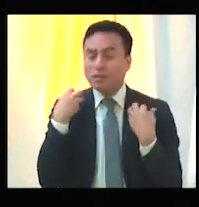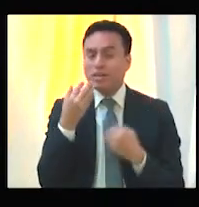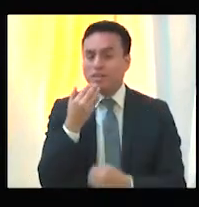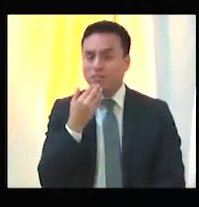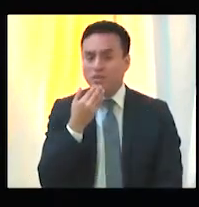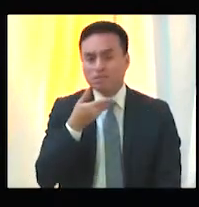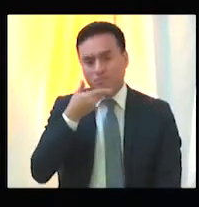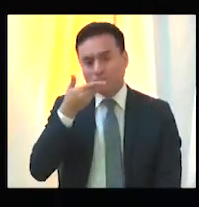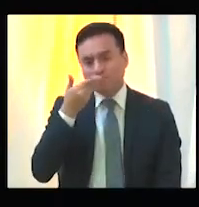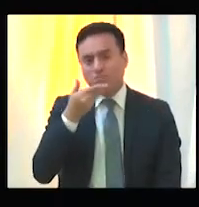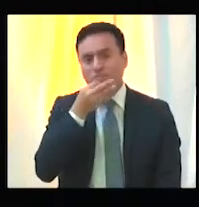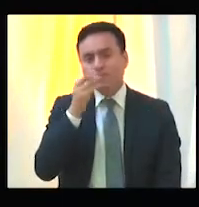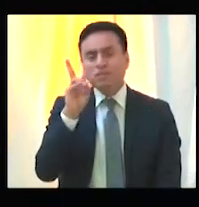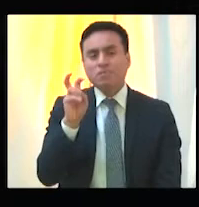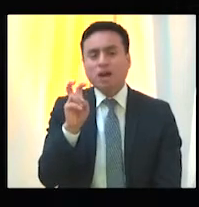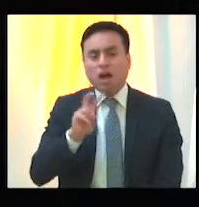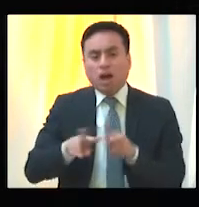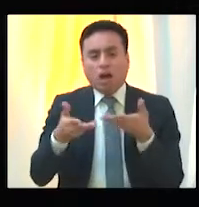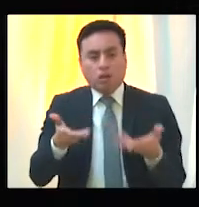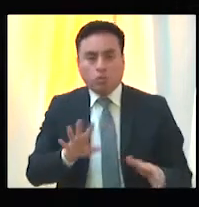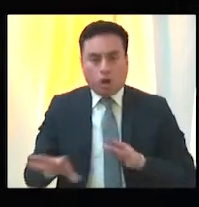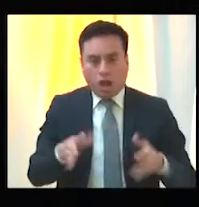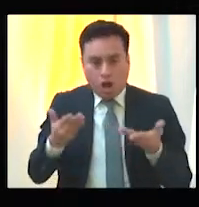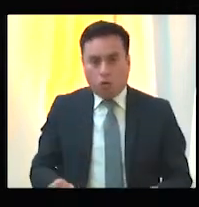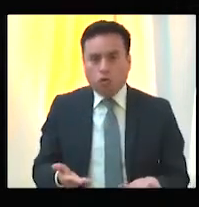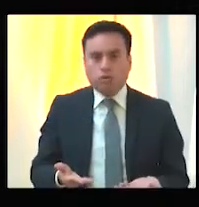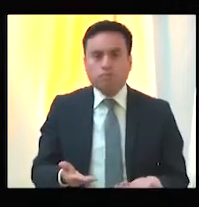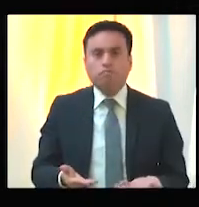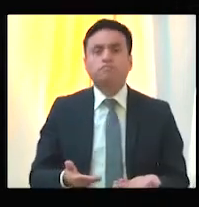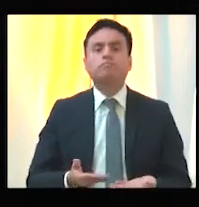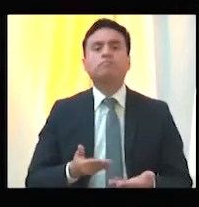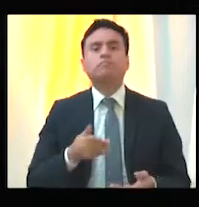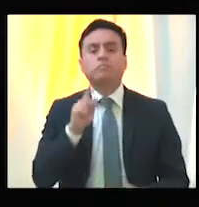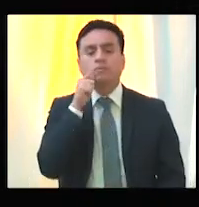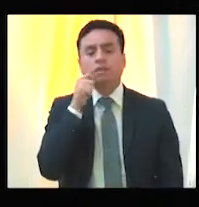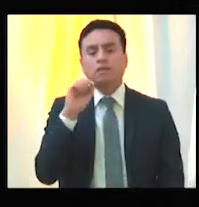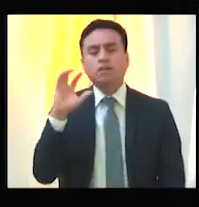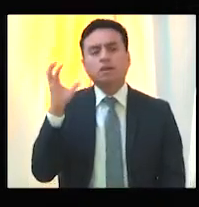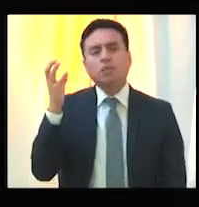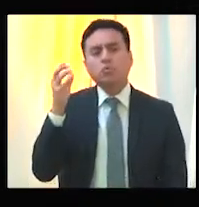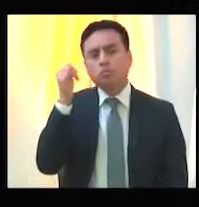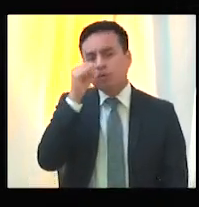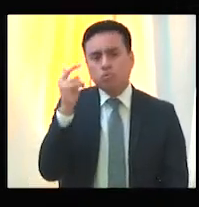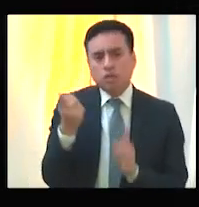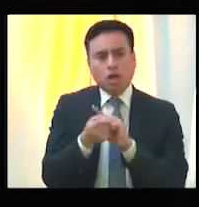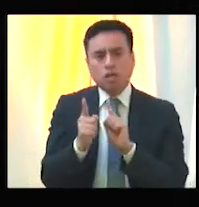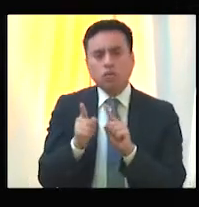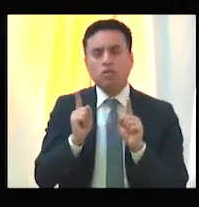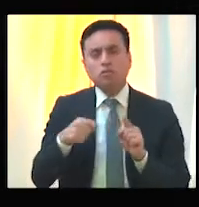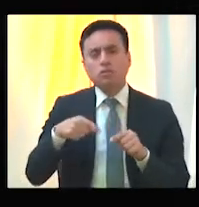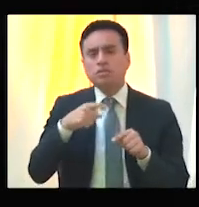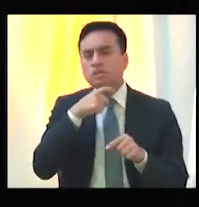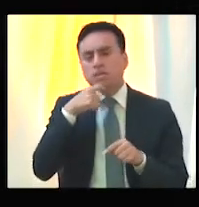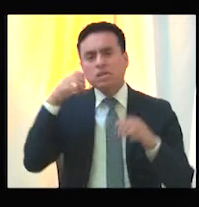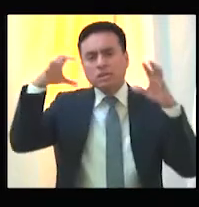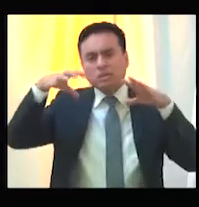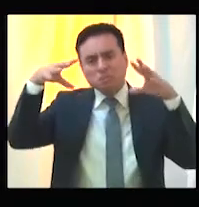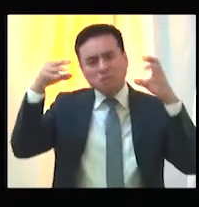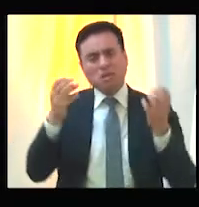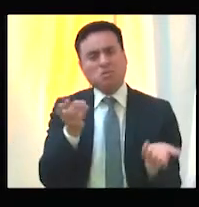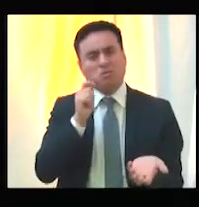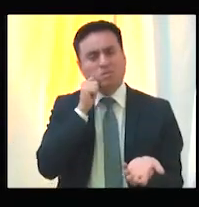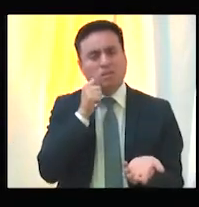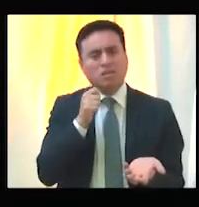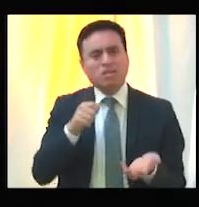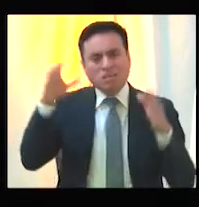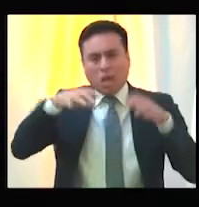además enfatiza que el momento de actuar es ahora. Incluso sin cambio climático nos vemos expuestos a sequías, nos vemos expuestos a inundaciones y